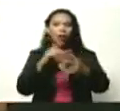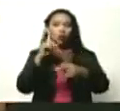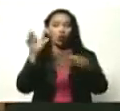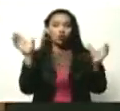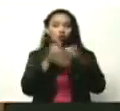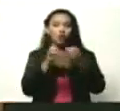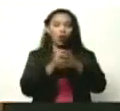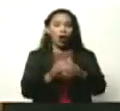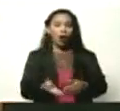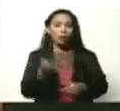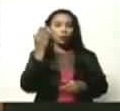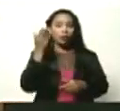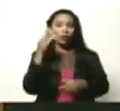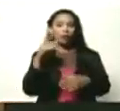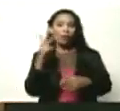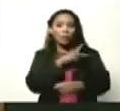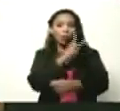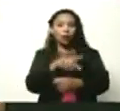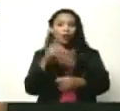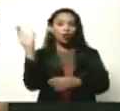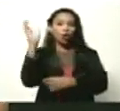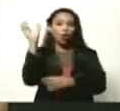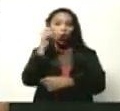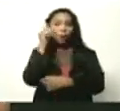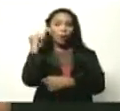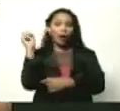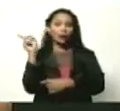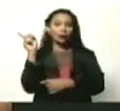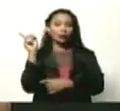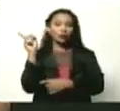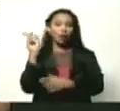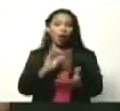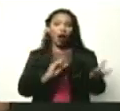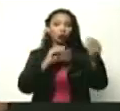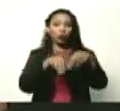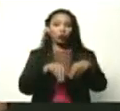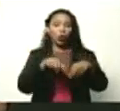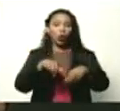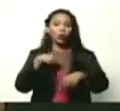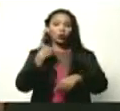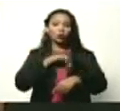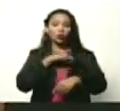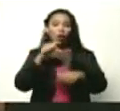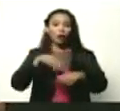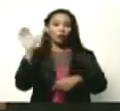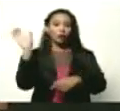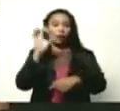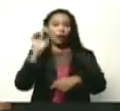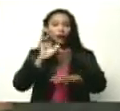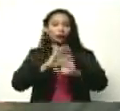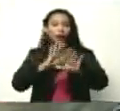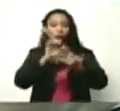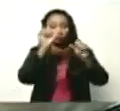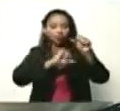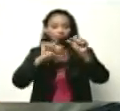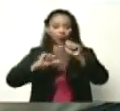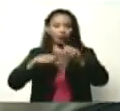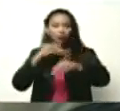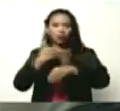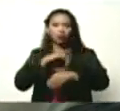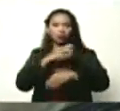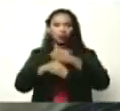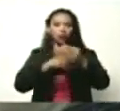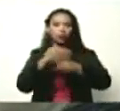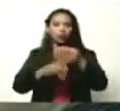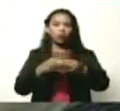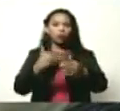tan importante de poetas colombianos era parte de los acuerdos. Hoy estamos acá en Caracas ya revisando lo que hemos hecho y lo que